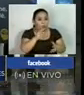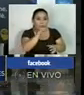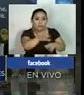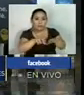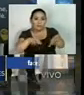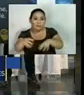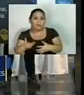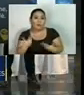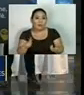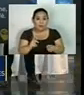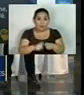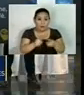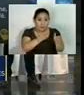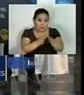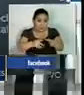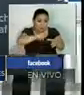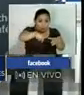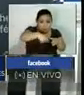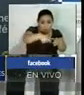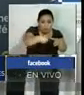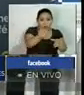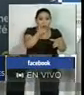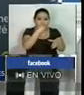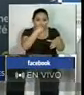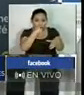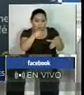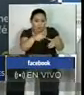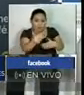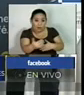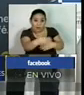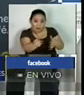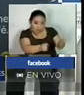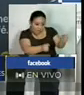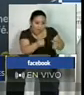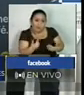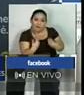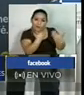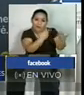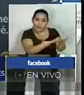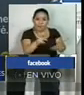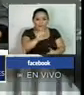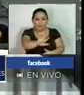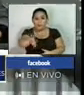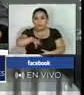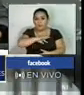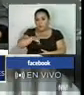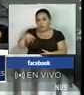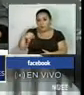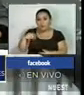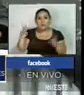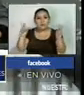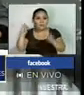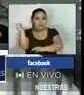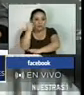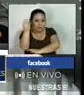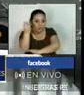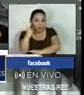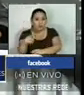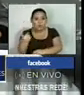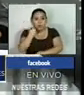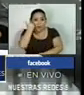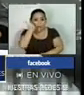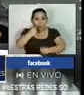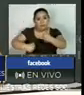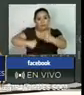siguiente manera. Para la preparación de comida en los centros de cuarentena, a familias afectadas por la emergencia y a jóvenes